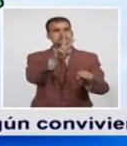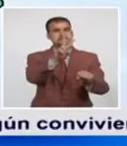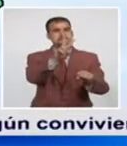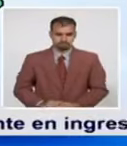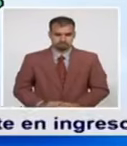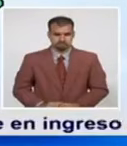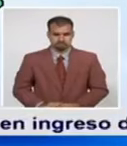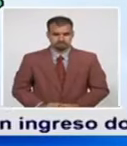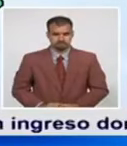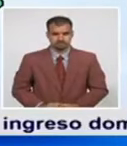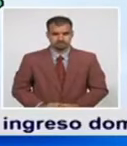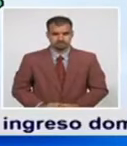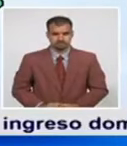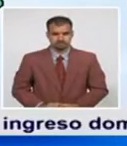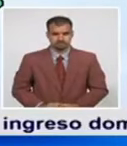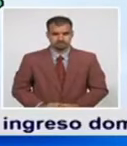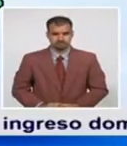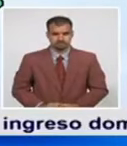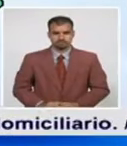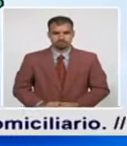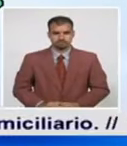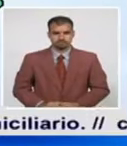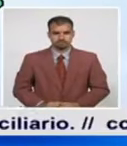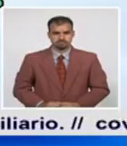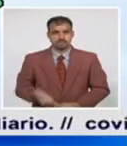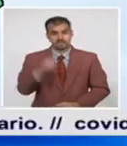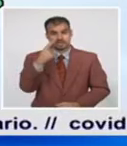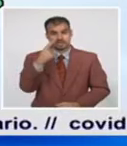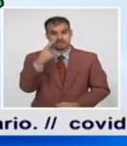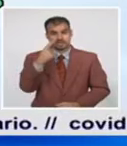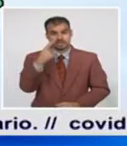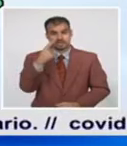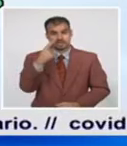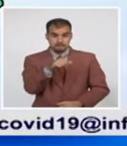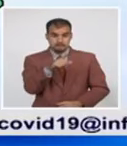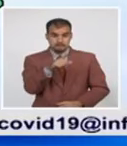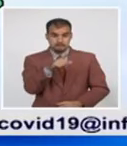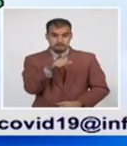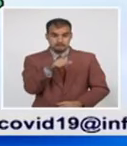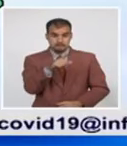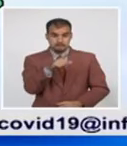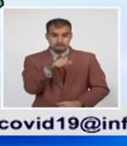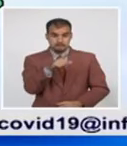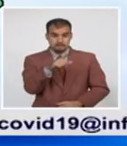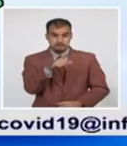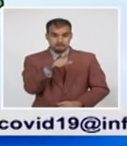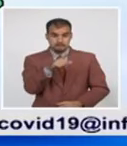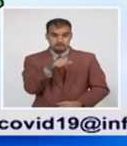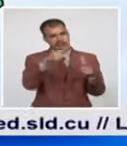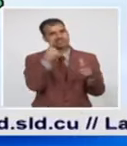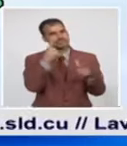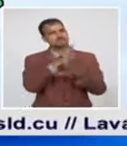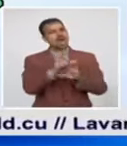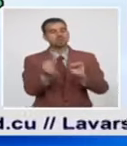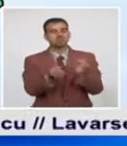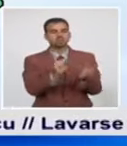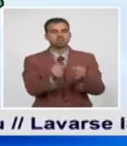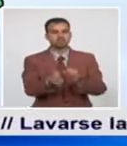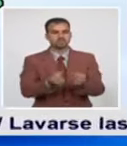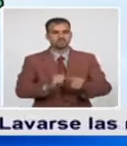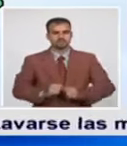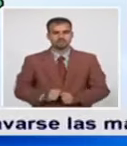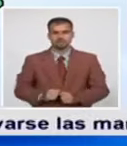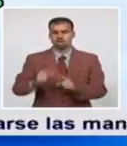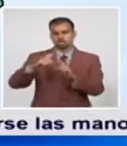evidencia que si se estabilizan en esta cifra, pues van controlando la transmisión. Las Tunas con 1 y Guantánamo